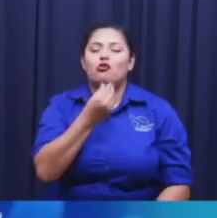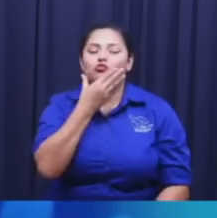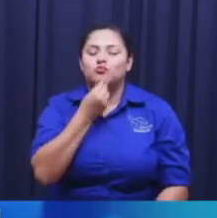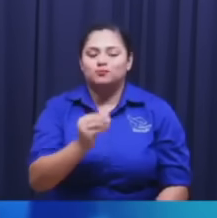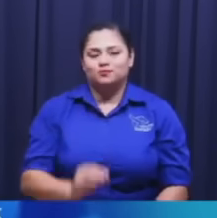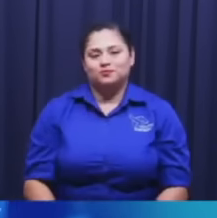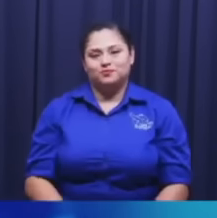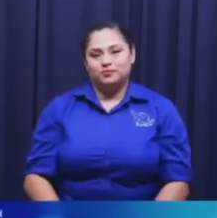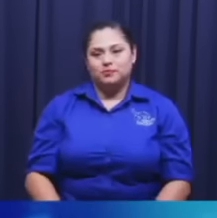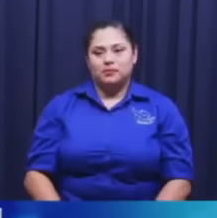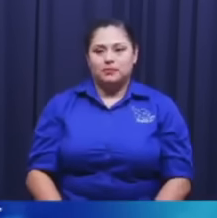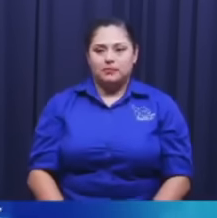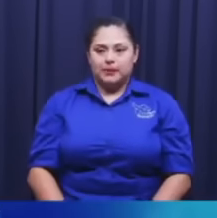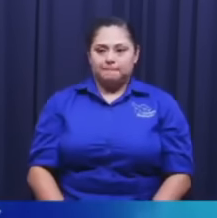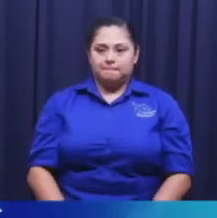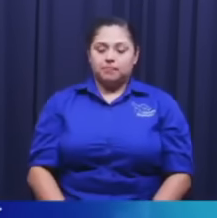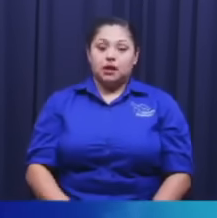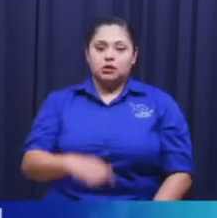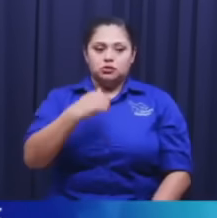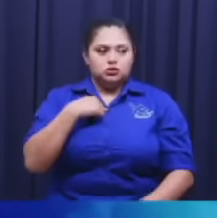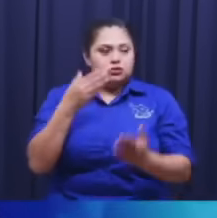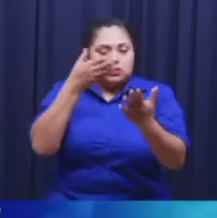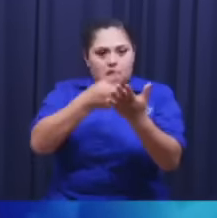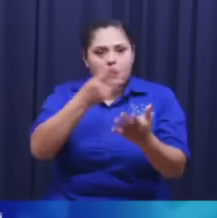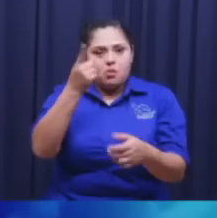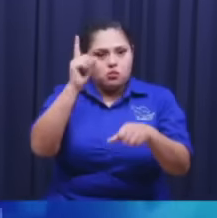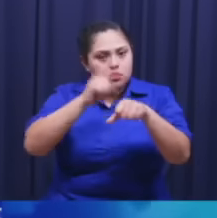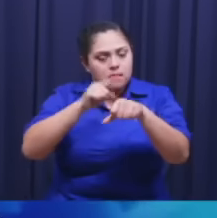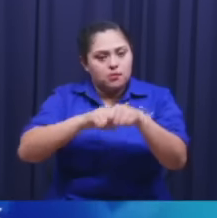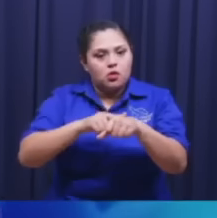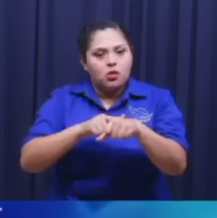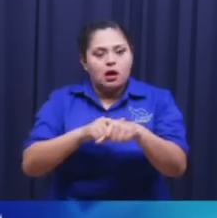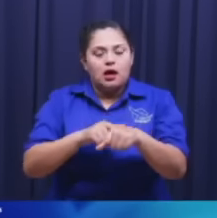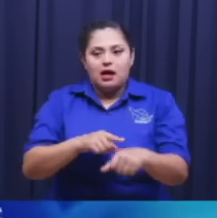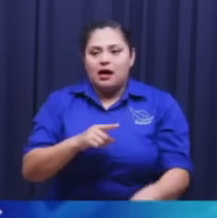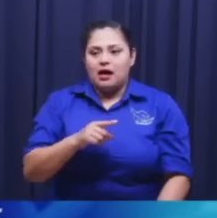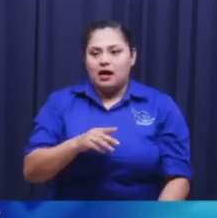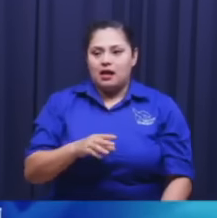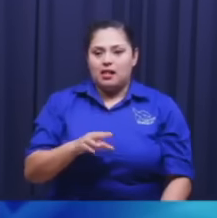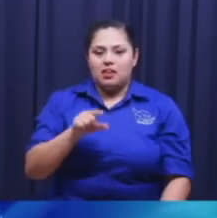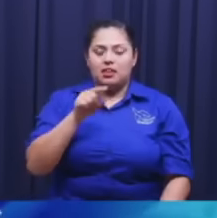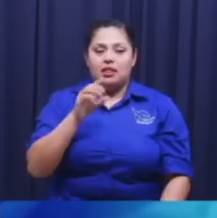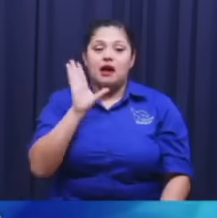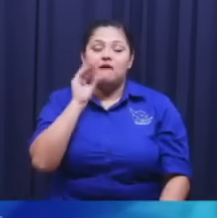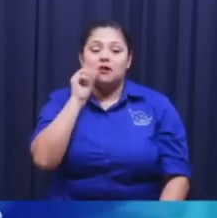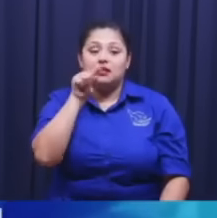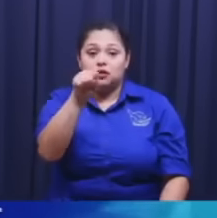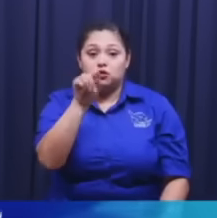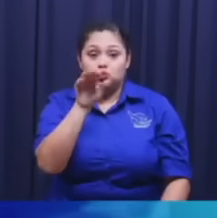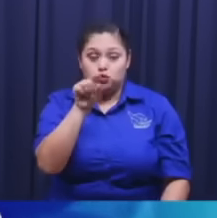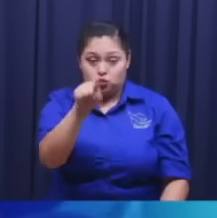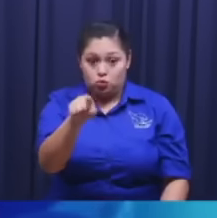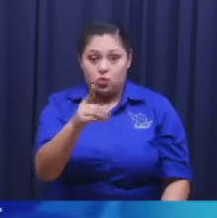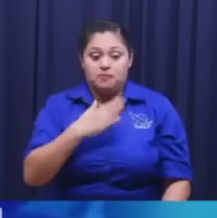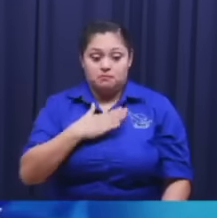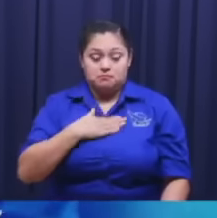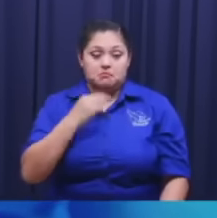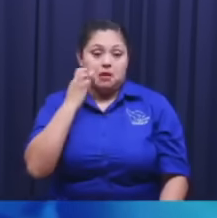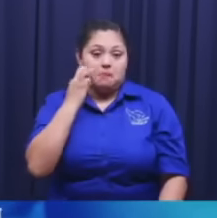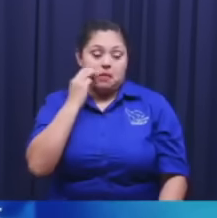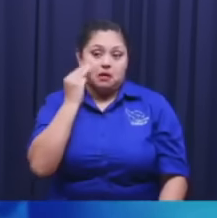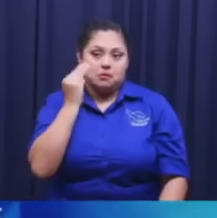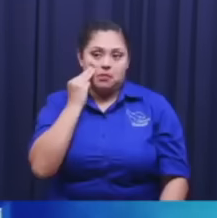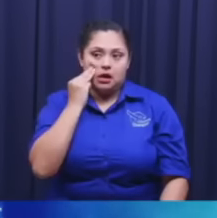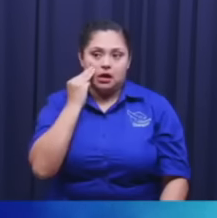Pero yo llegué en algún momento pues a tutear a mi papá ya cuando yo era grande y solo así